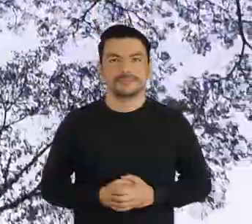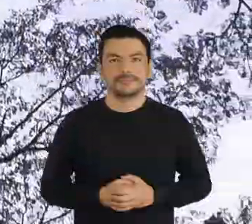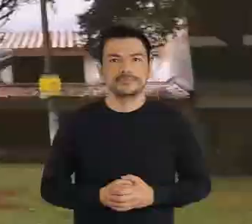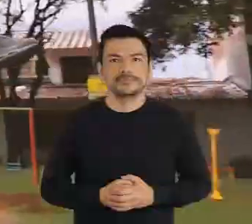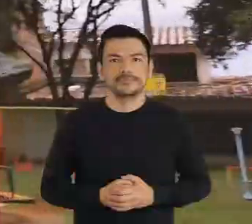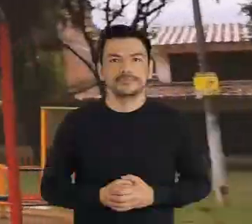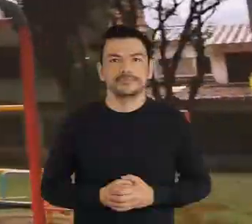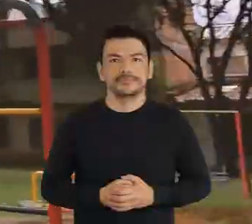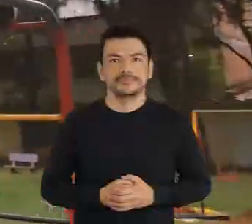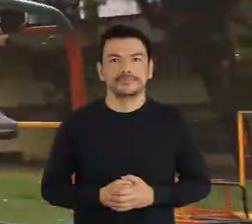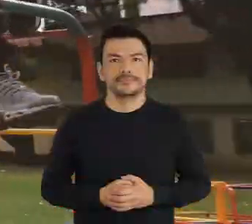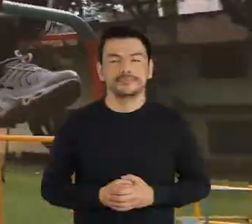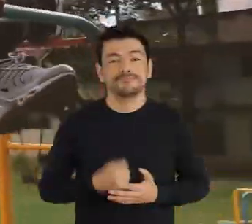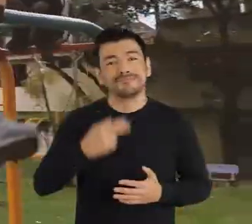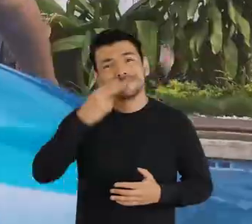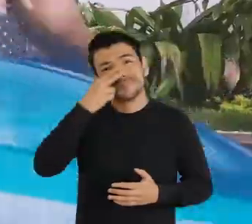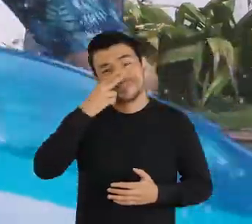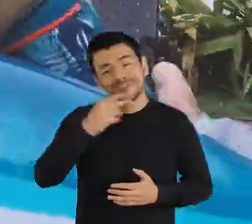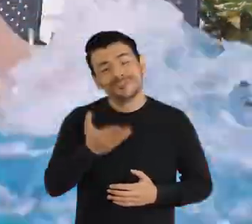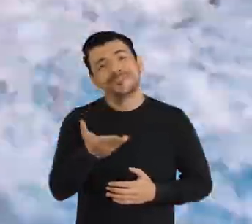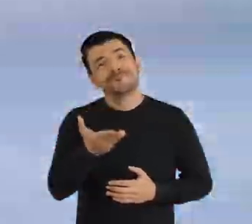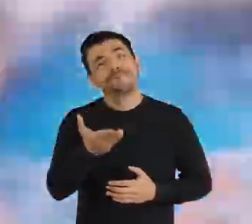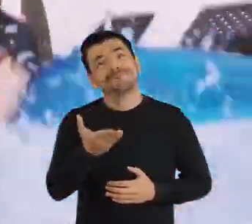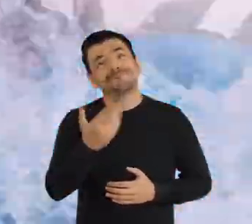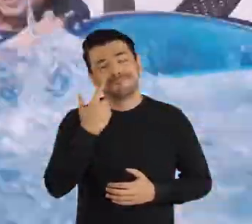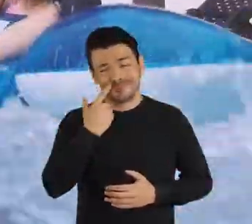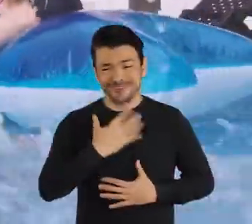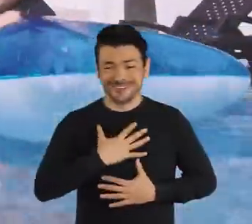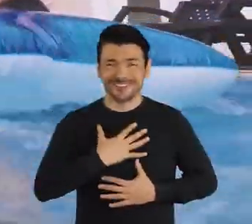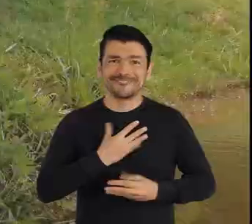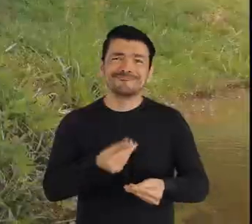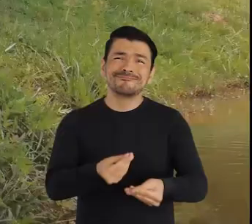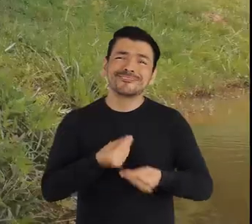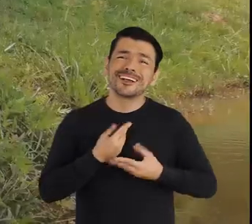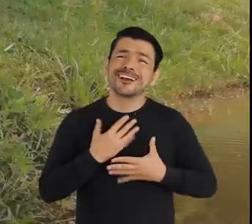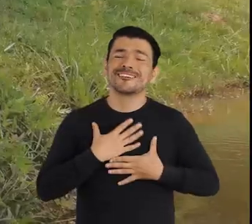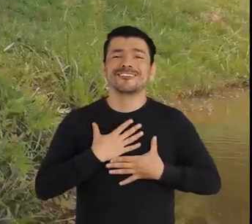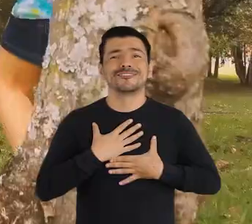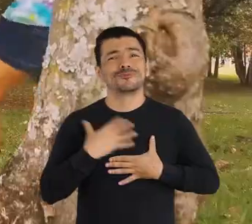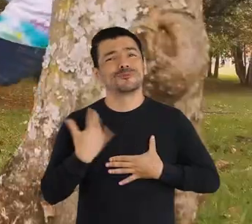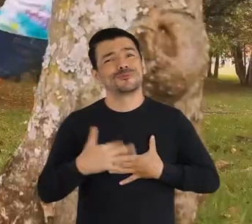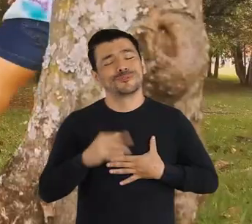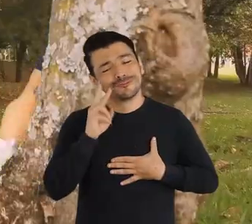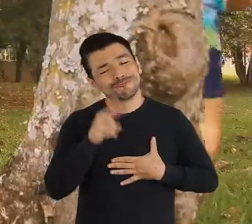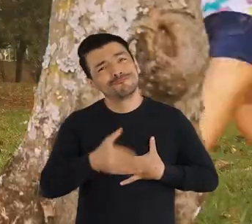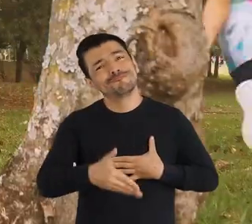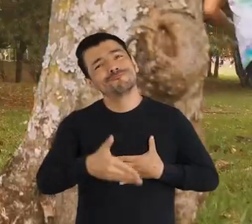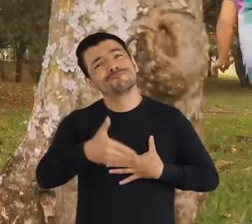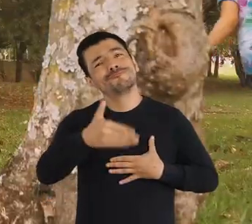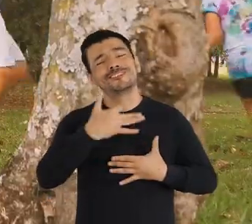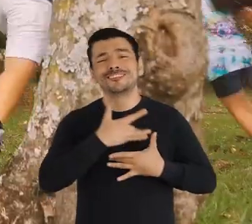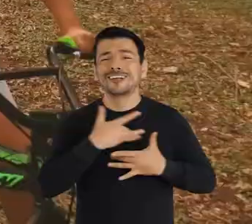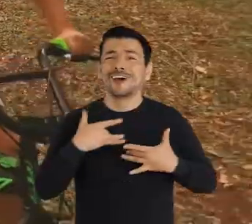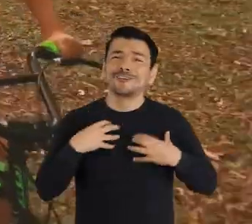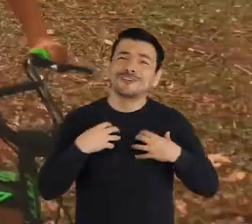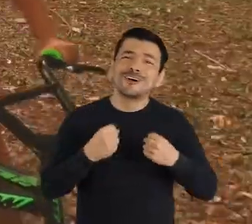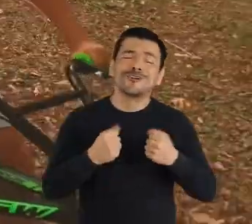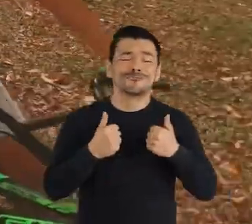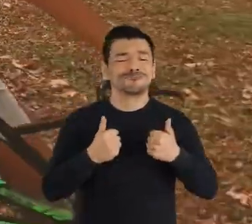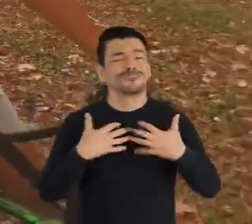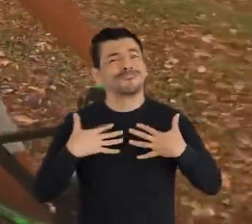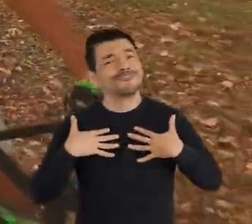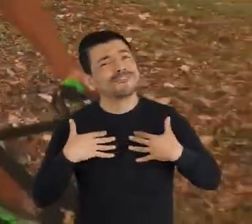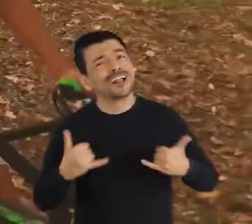Ser tu padre fue un regalo de la vida. Te vi crecer sano y feliz. Te recuerdo jugando y corriendo con tus